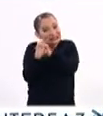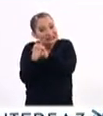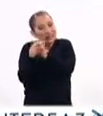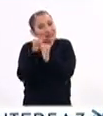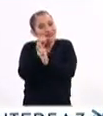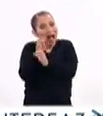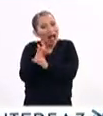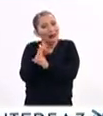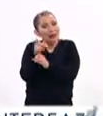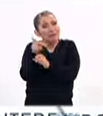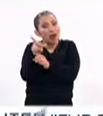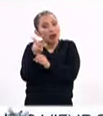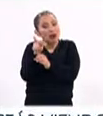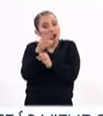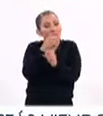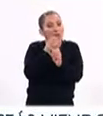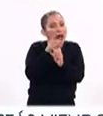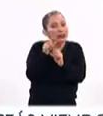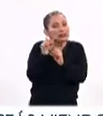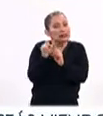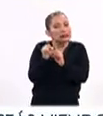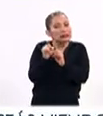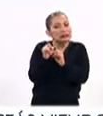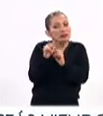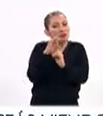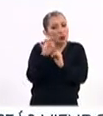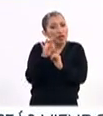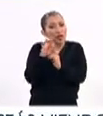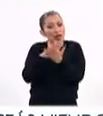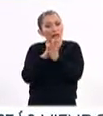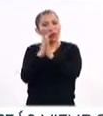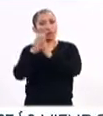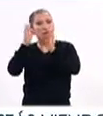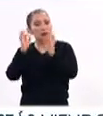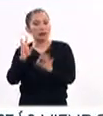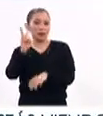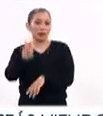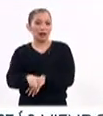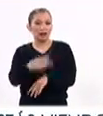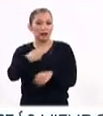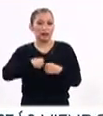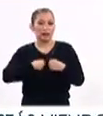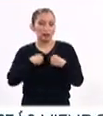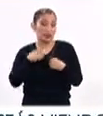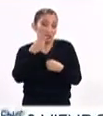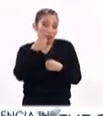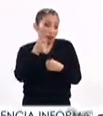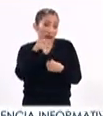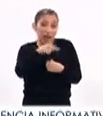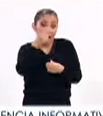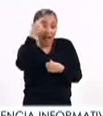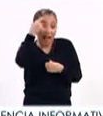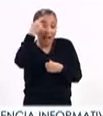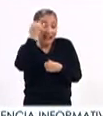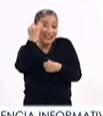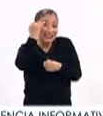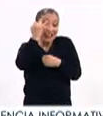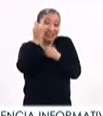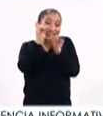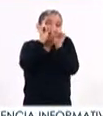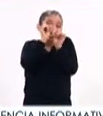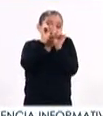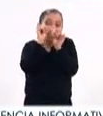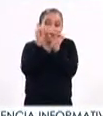padre estaría, pero que ese qué padre estaría se pudiera transformar en una realidad en tu vida. Entonces yo digo que si ya tuviste ese deseo,